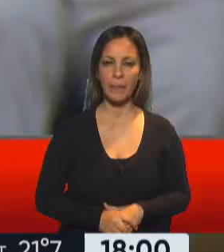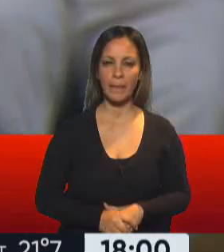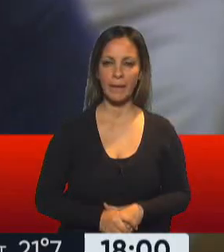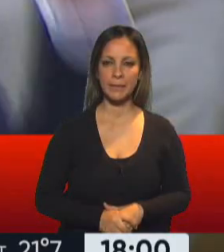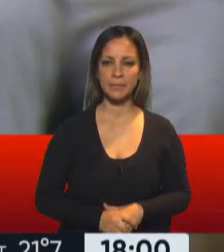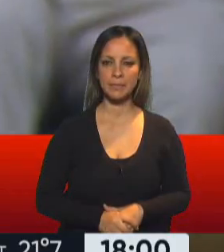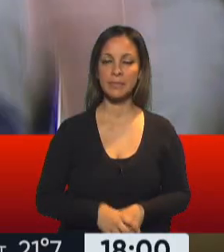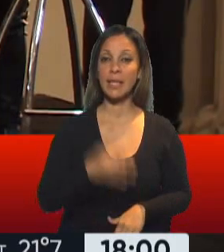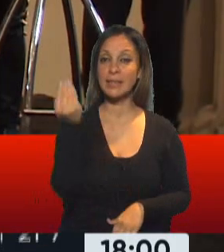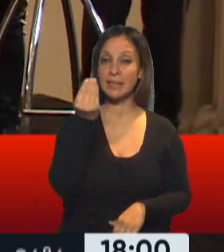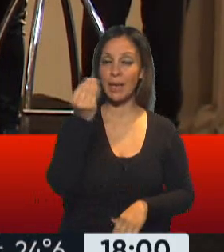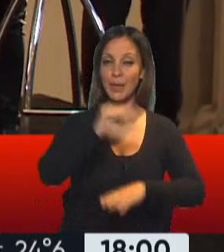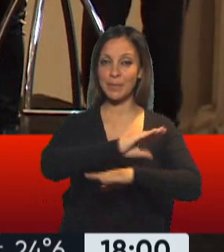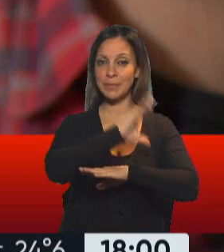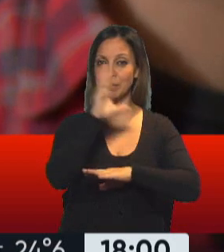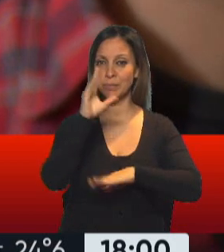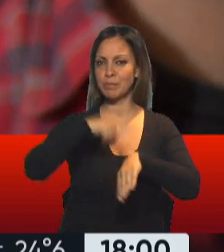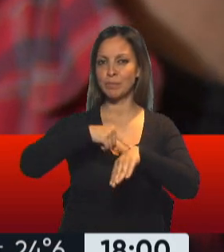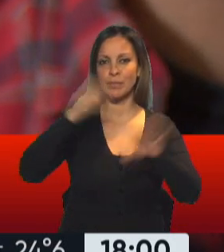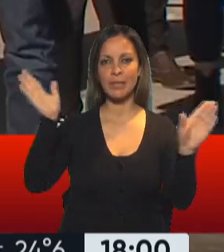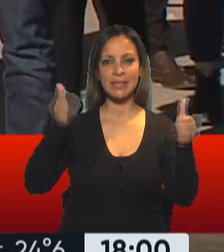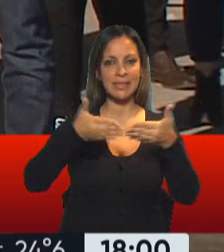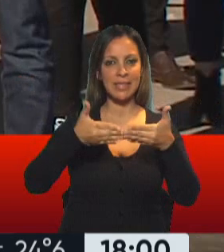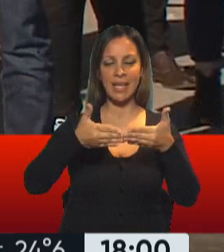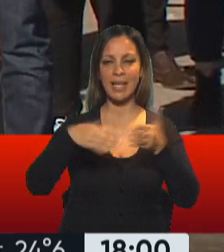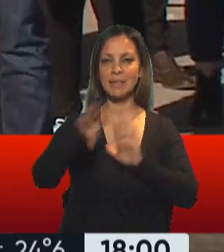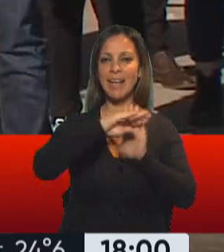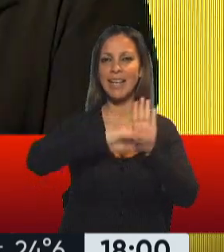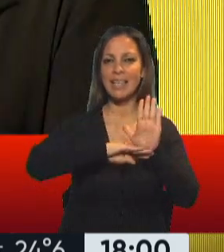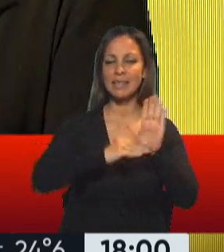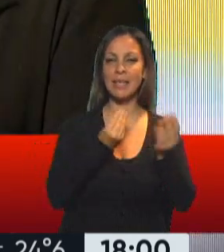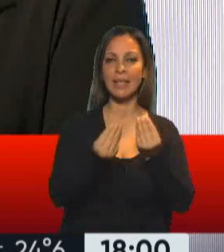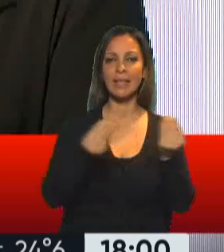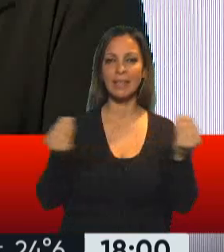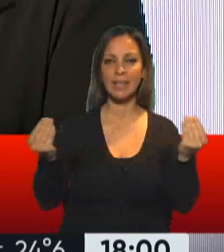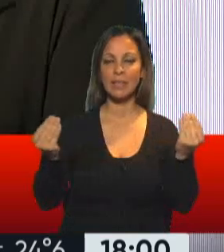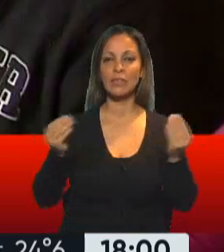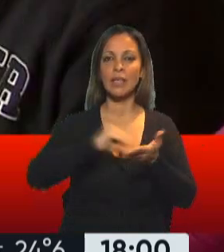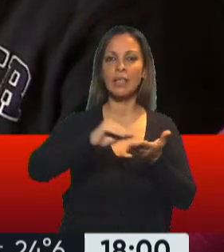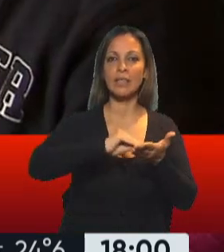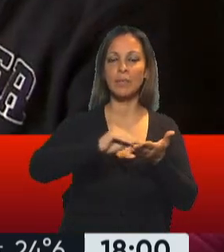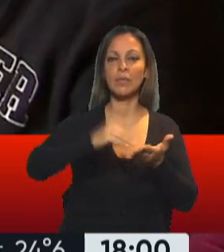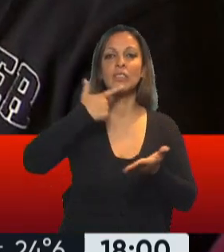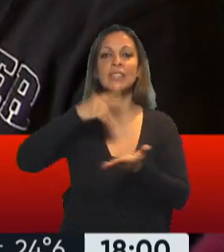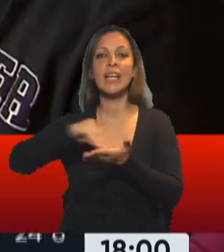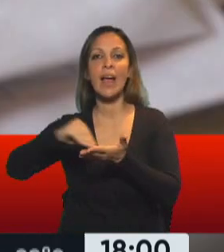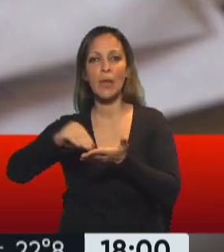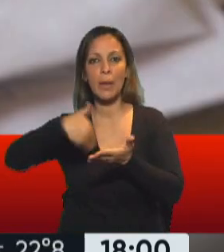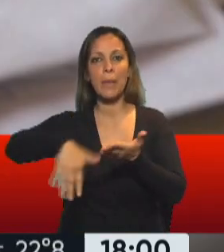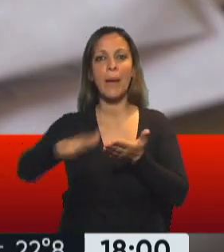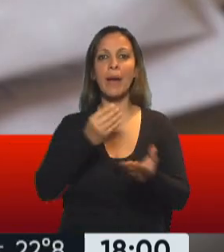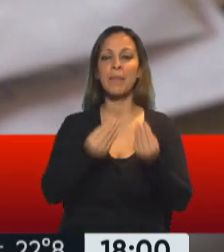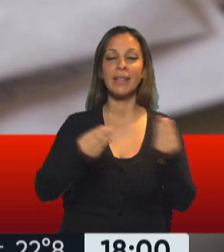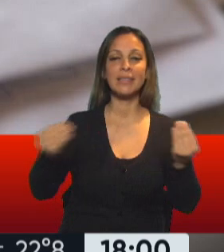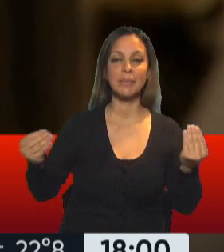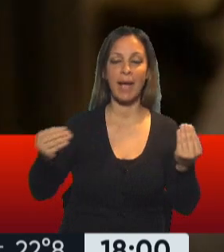Este sábado a la medianoche terminaron de definirse las listas de precandidatos a diputados y senadores que participarán en las elecciones